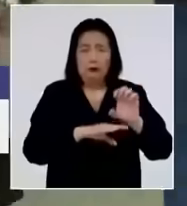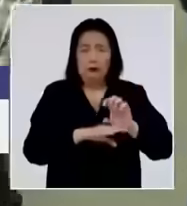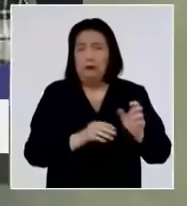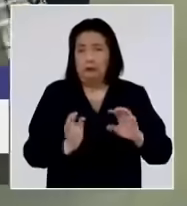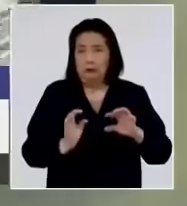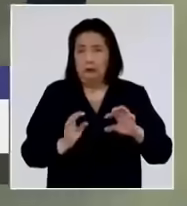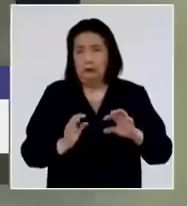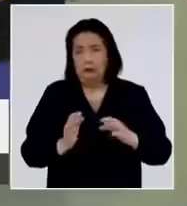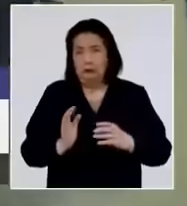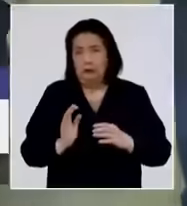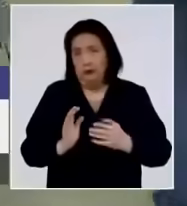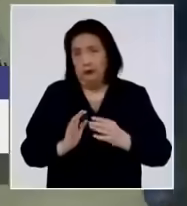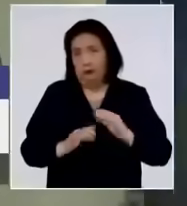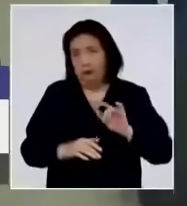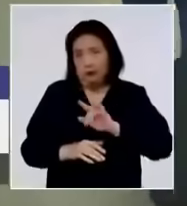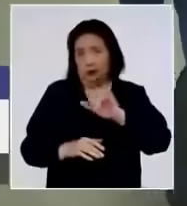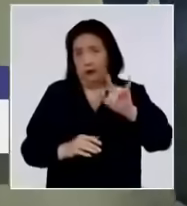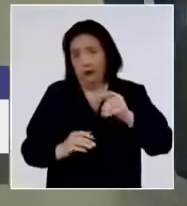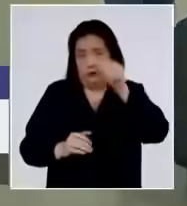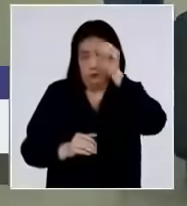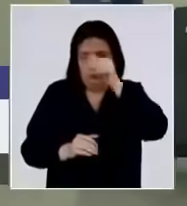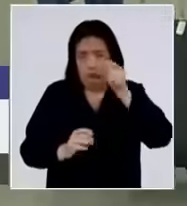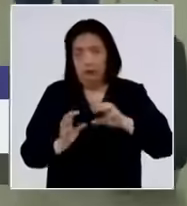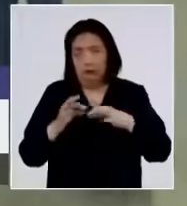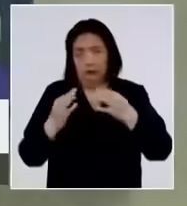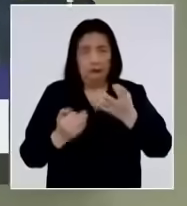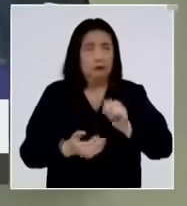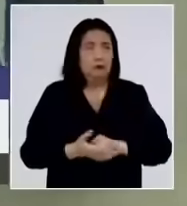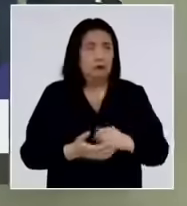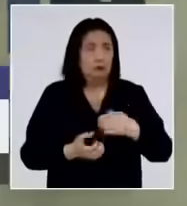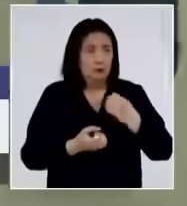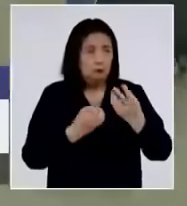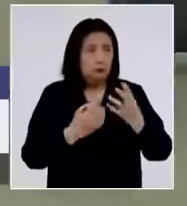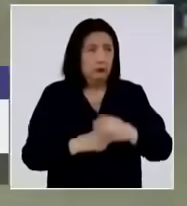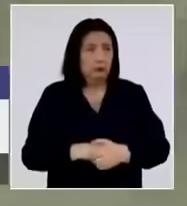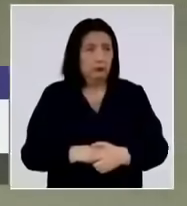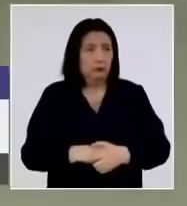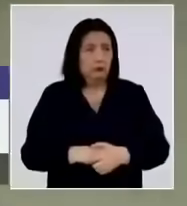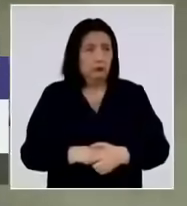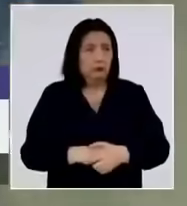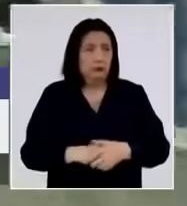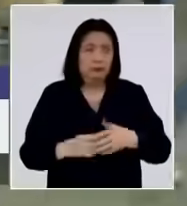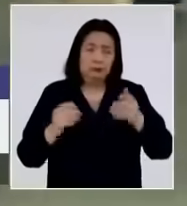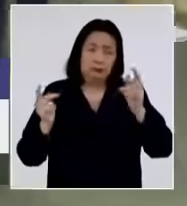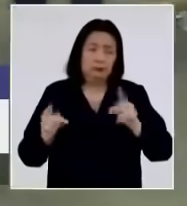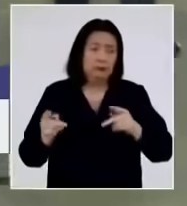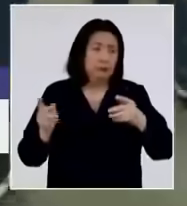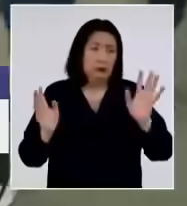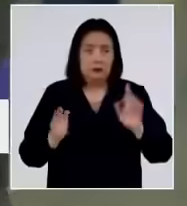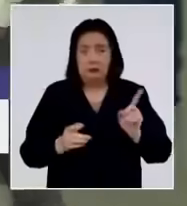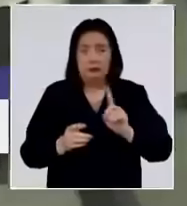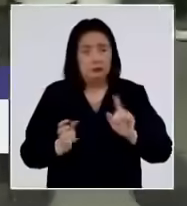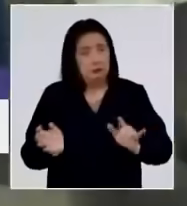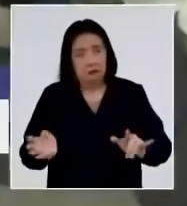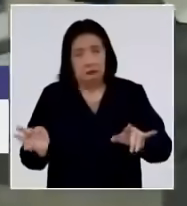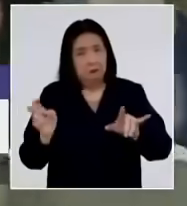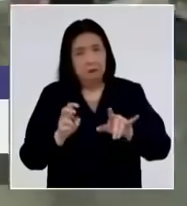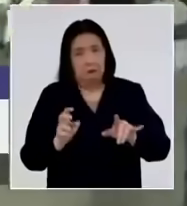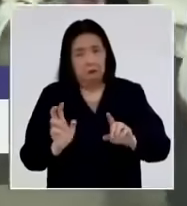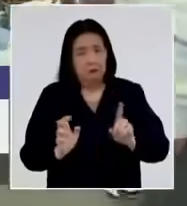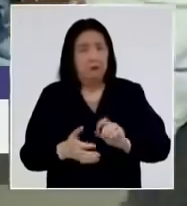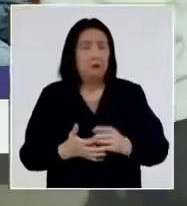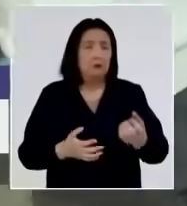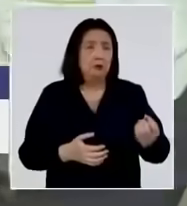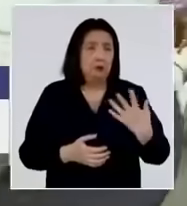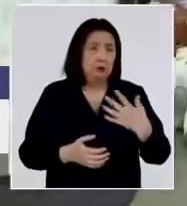domingo, y bueno, como le cuento al colega, después pasó lo que pasó, nos hicieron embarcar al avión y después